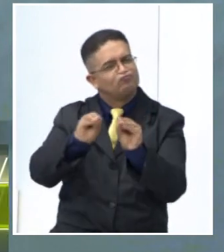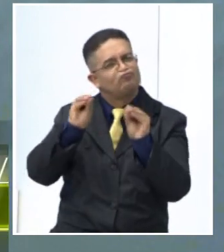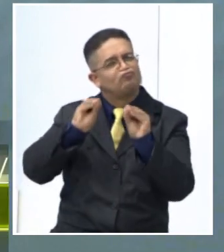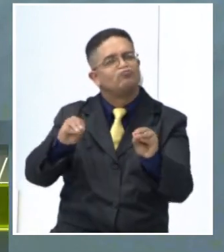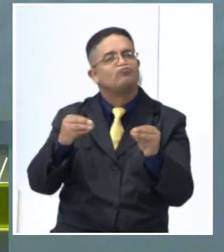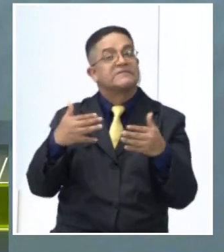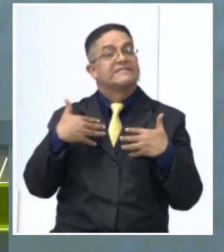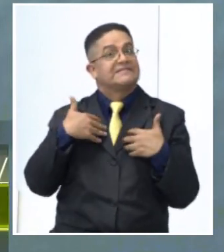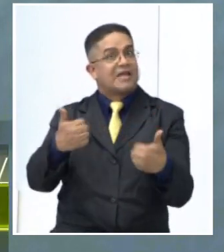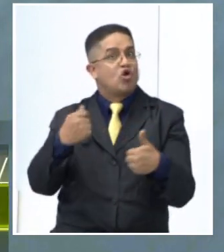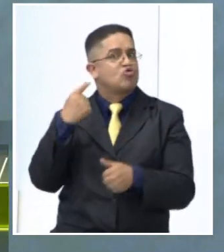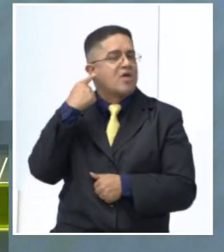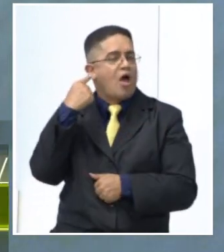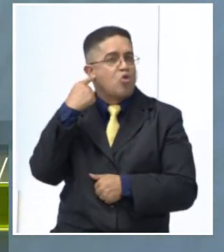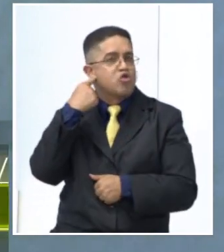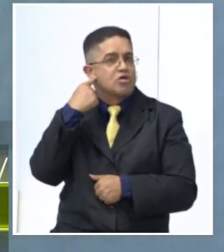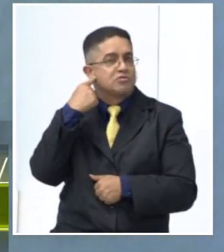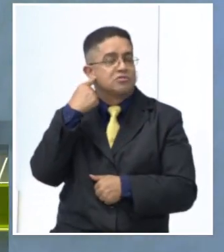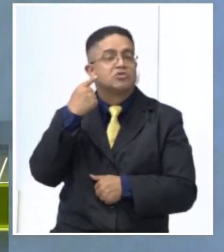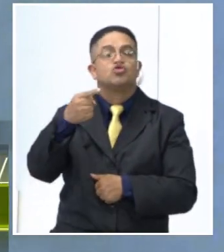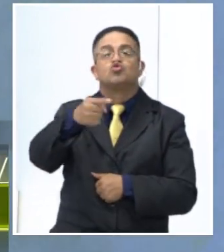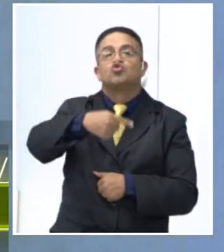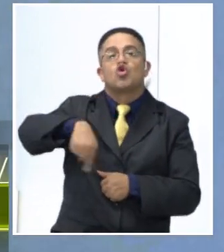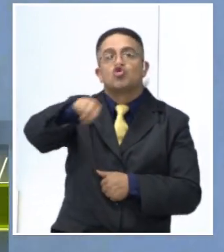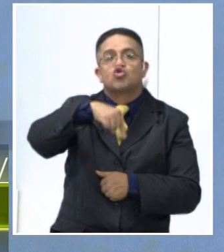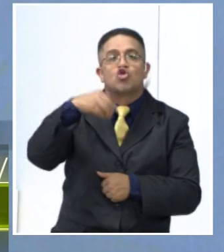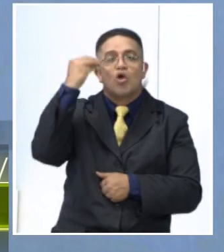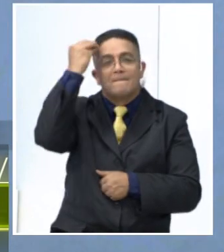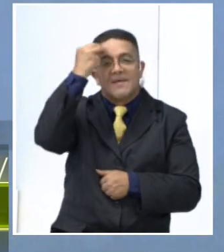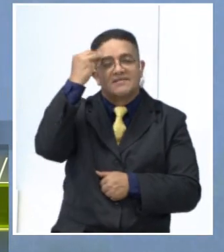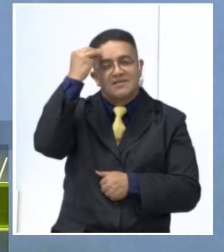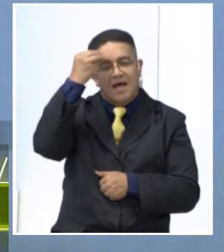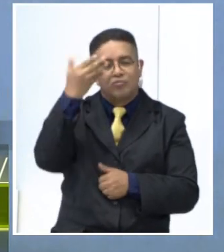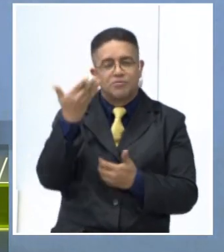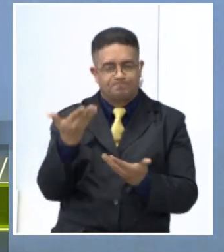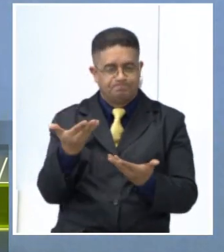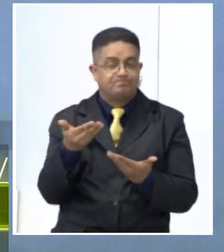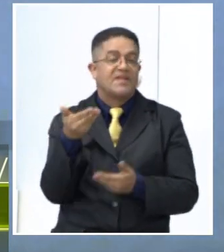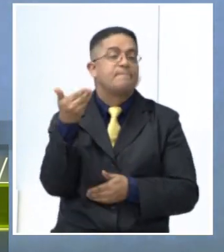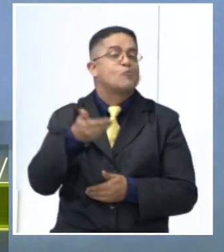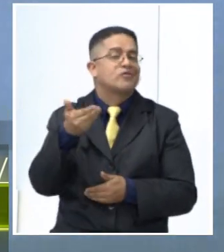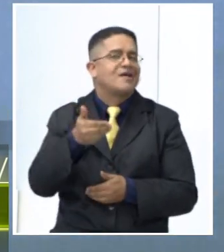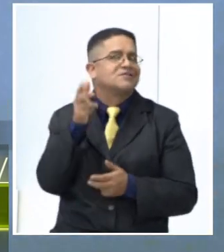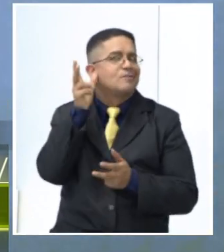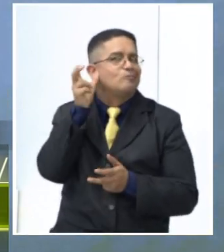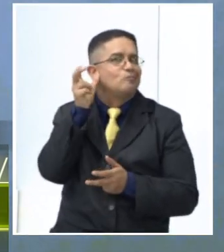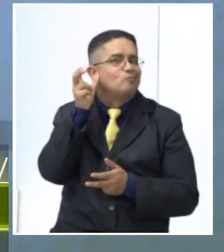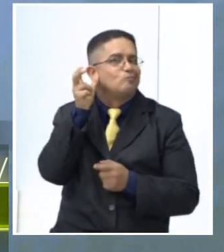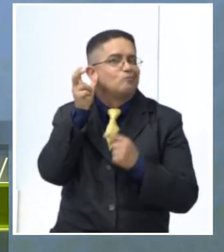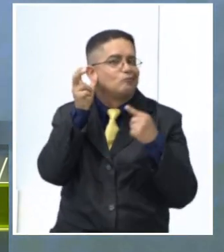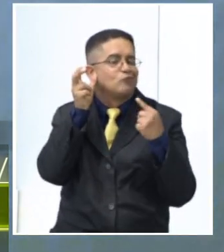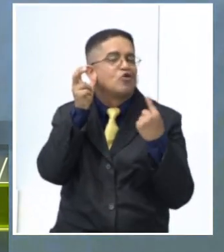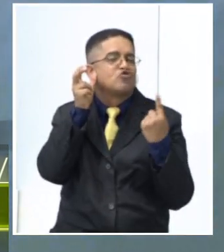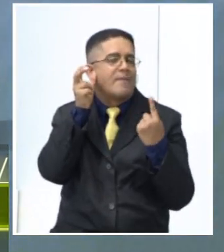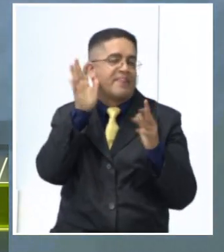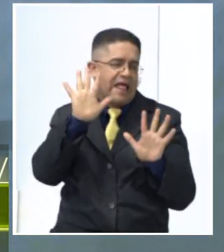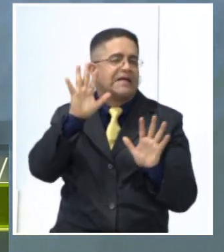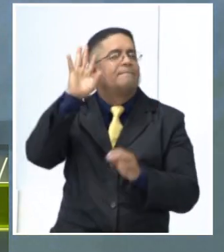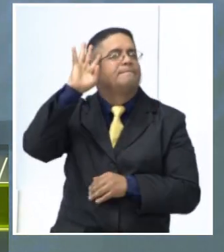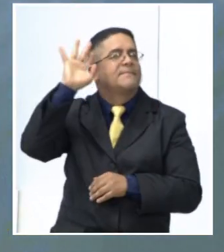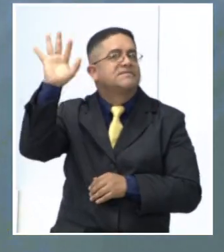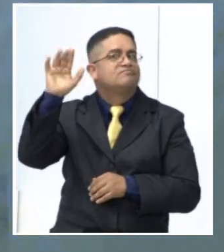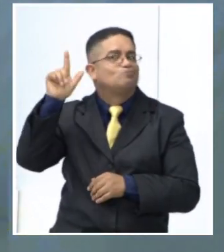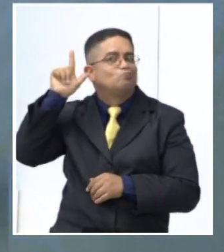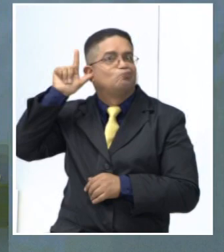es la salud auditiva. Si nosotros pensamos la importancia de un sentido, solamente imaginémonos